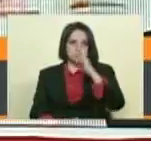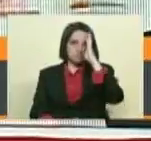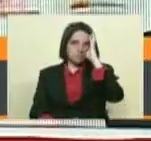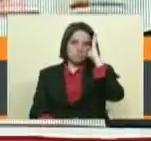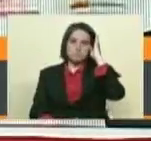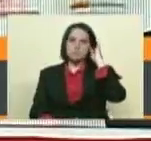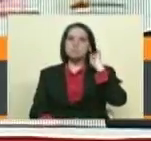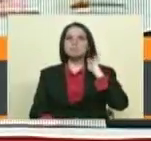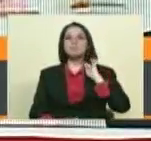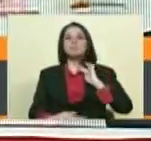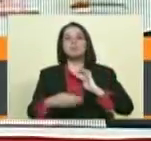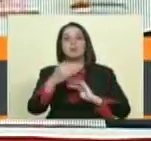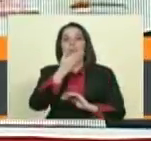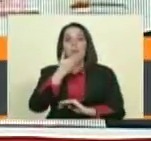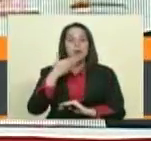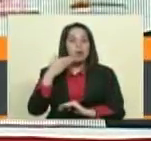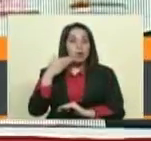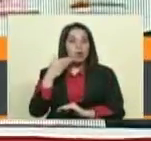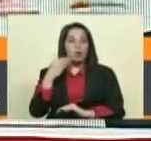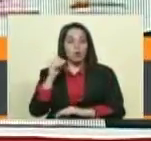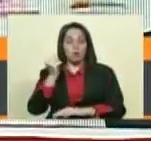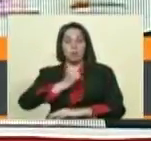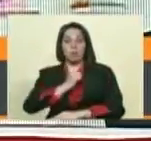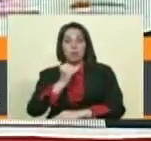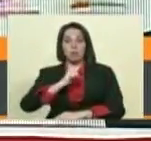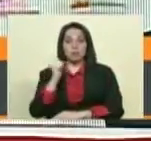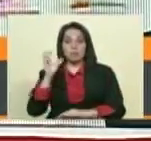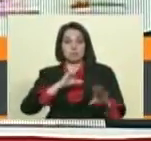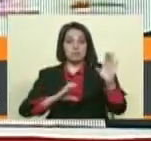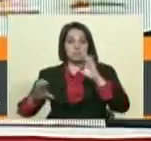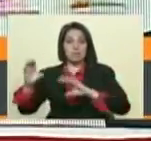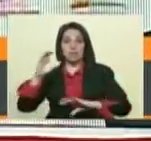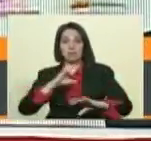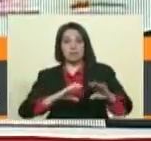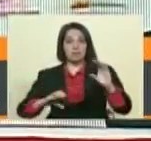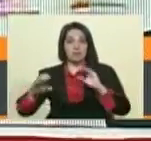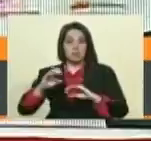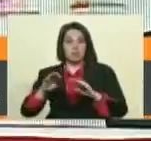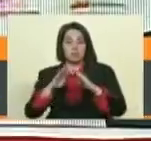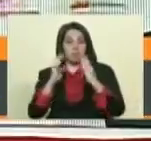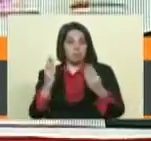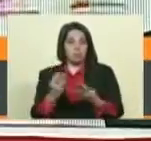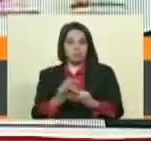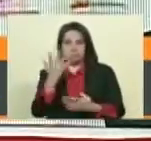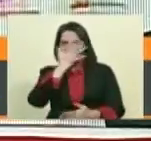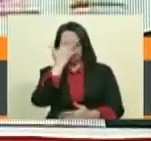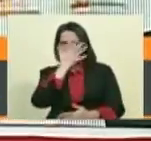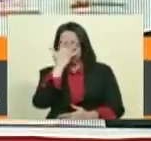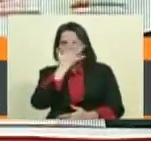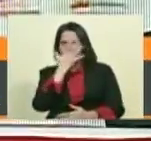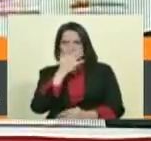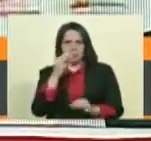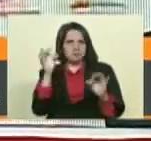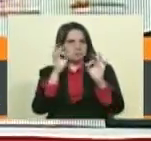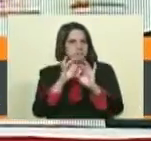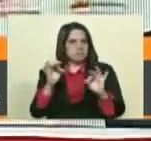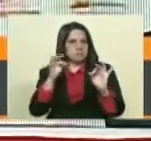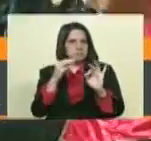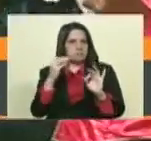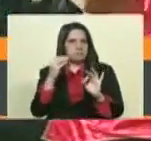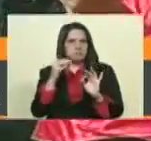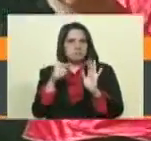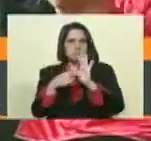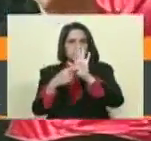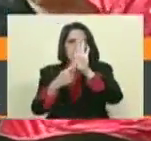La mejor policía científica del mundo la tenemos en Venezuela. Nadie dude de eso. La mejor policía científica del